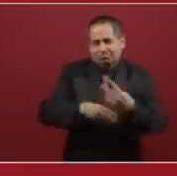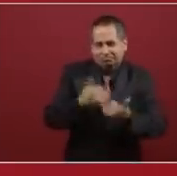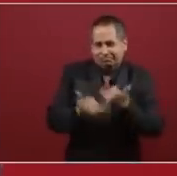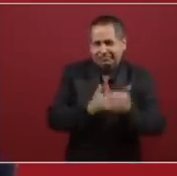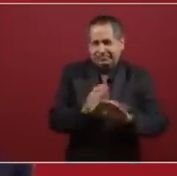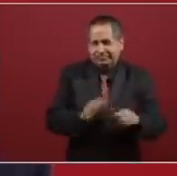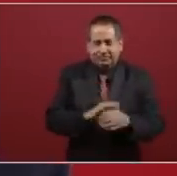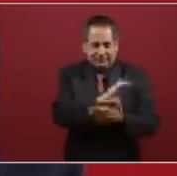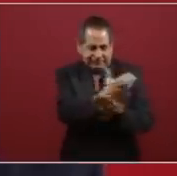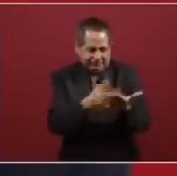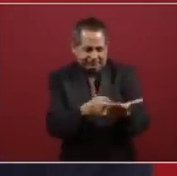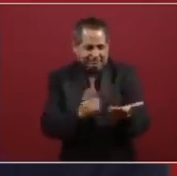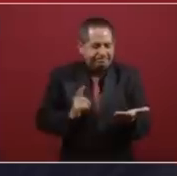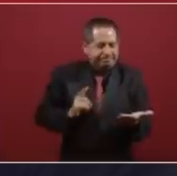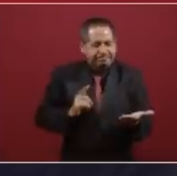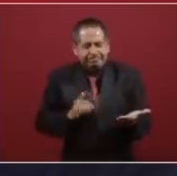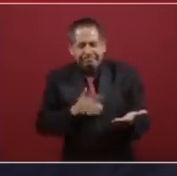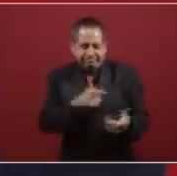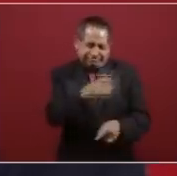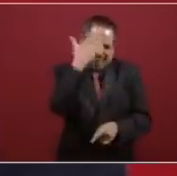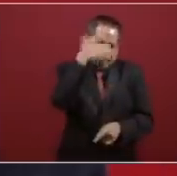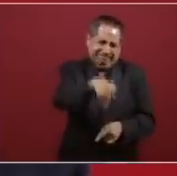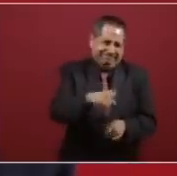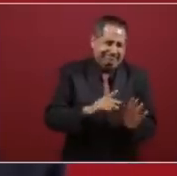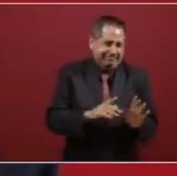por el contrato, ustedes saben.